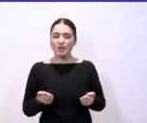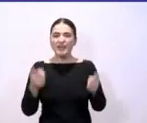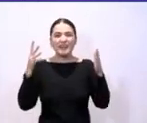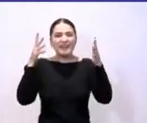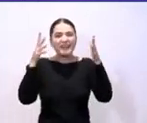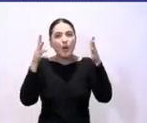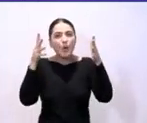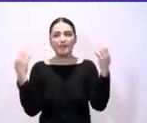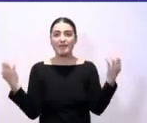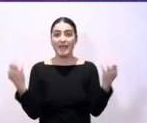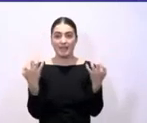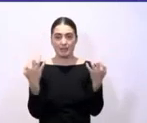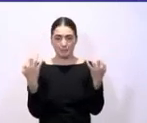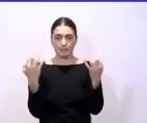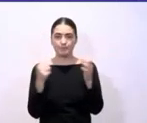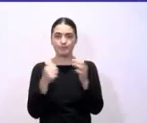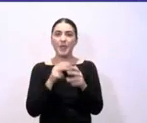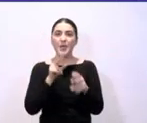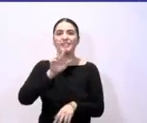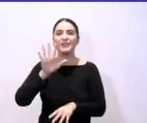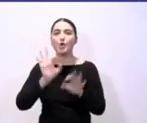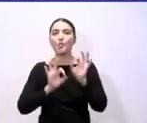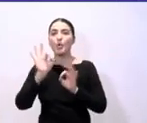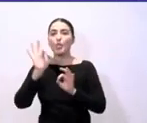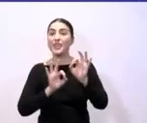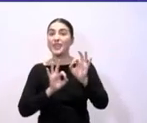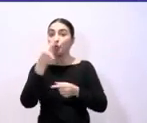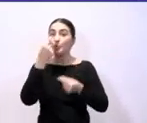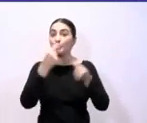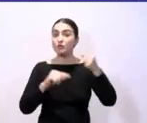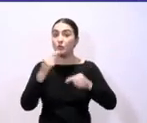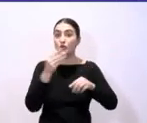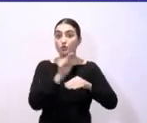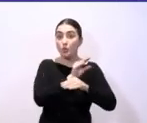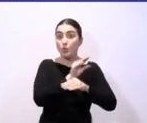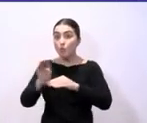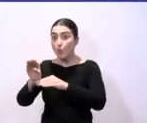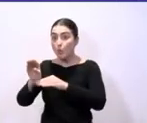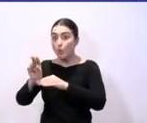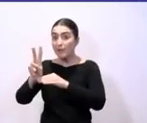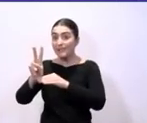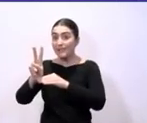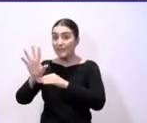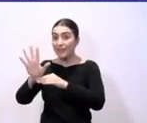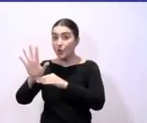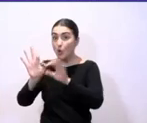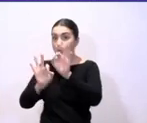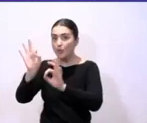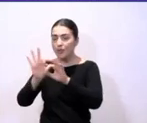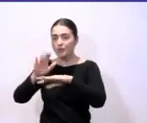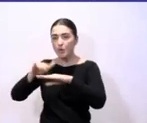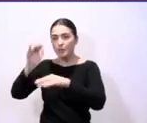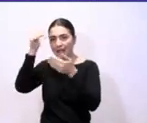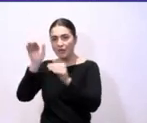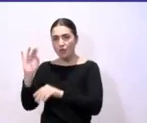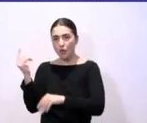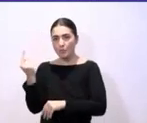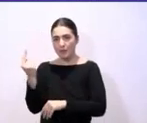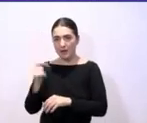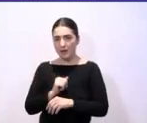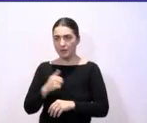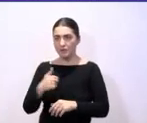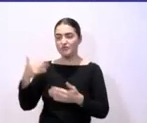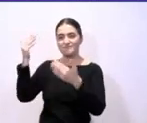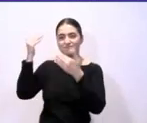recomienda que se destine el 25% del presupuesto de salud precisamente a nuestra atención primaria. Le voy a felicitar